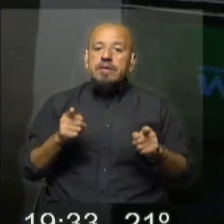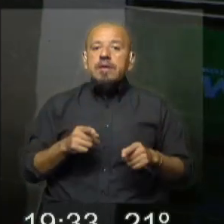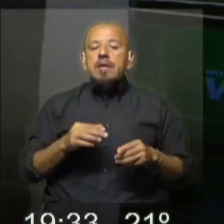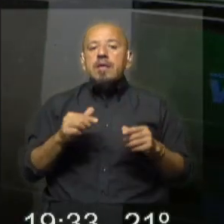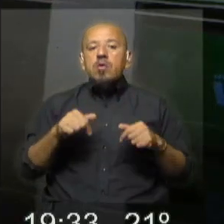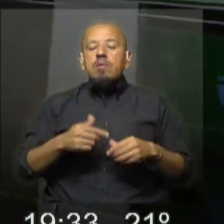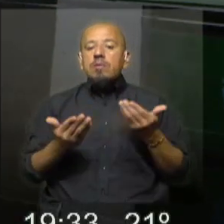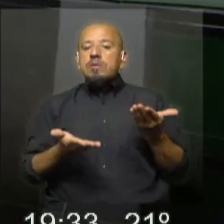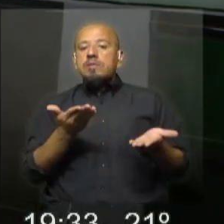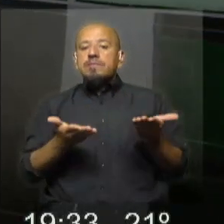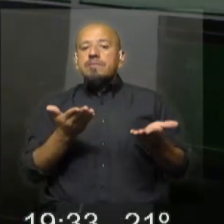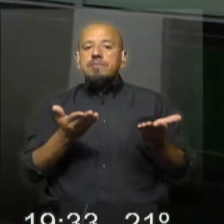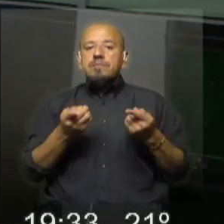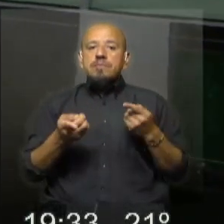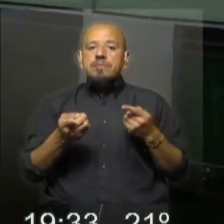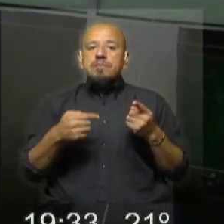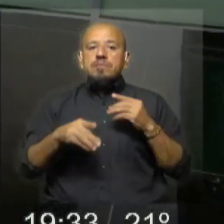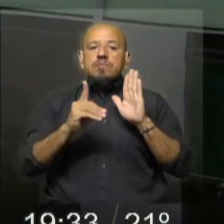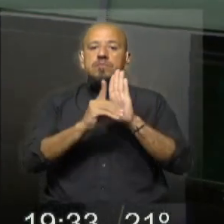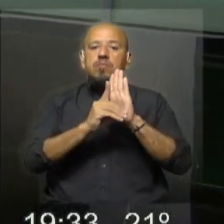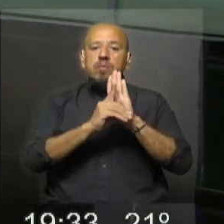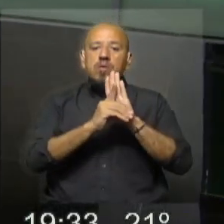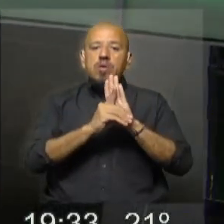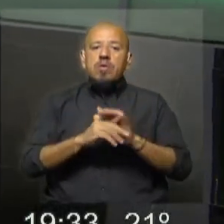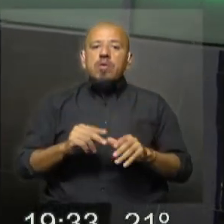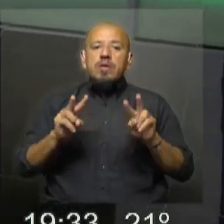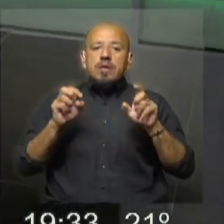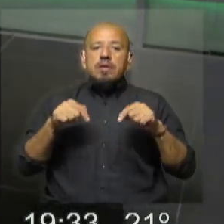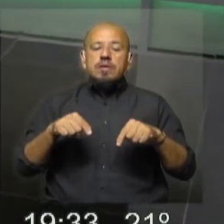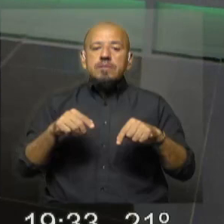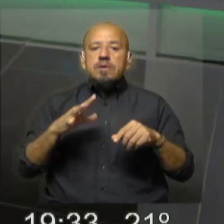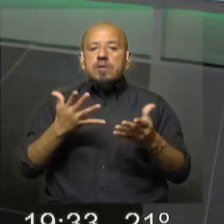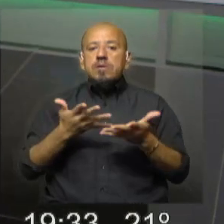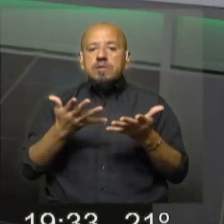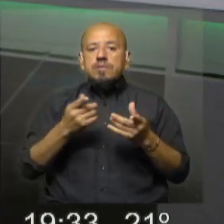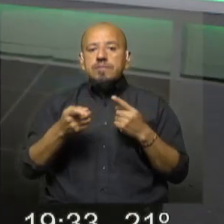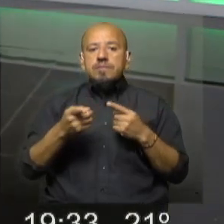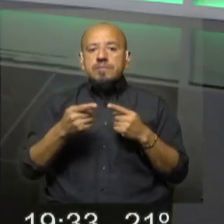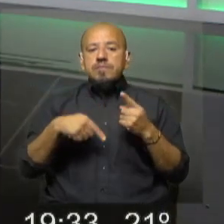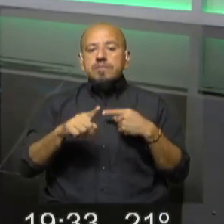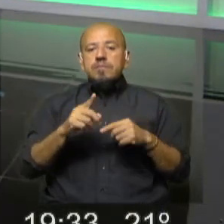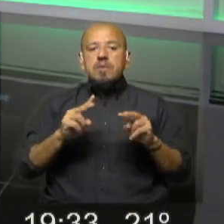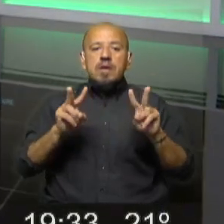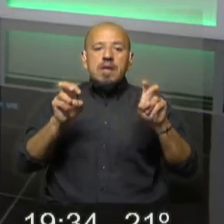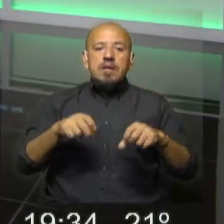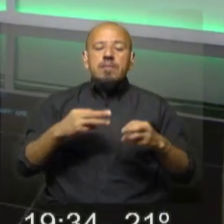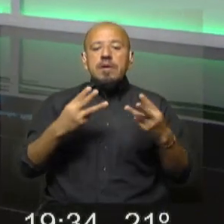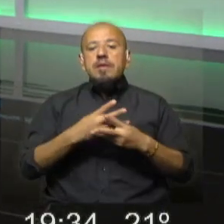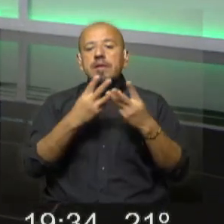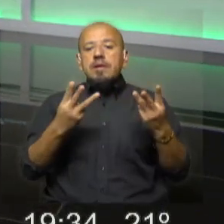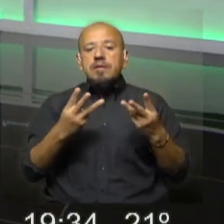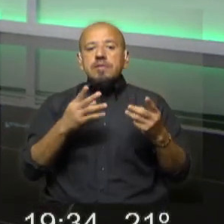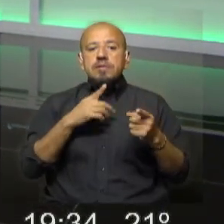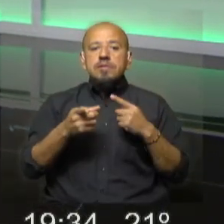Vamos a analizar los datos del mercado laboral ahora que vamos conociendo no solamente el cierre para los datos generales que